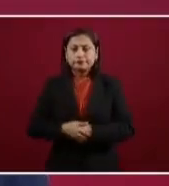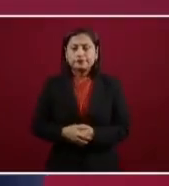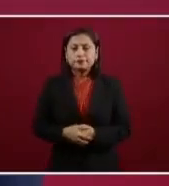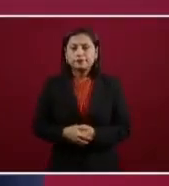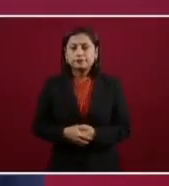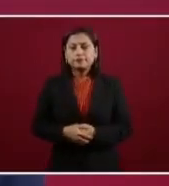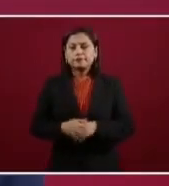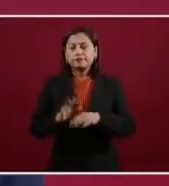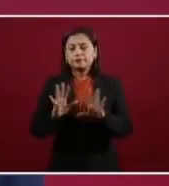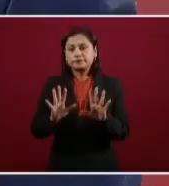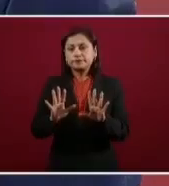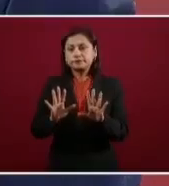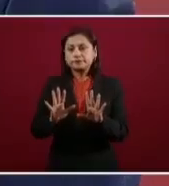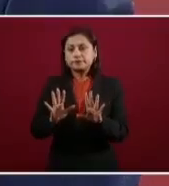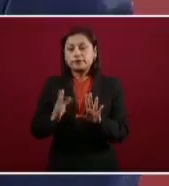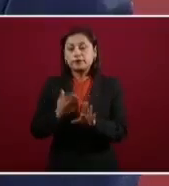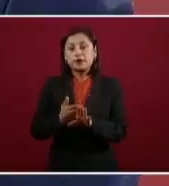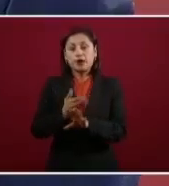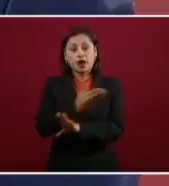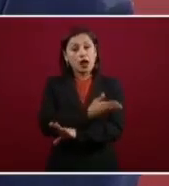así fue